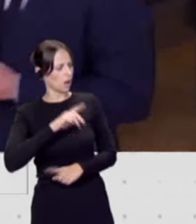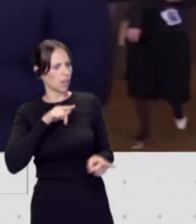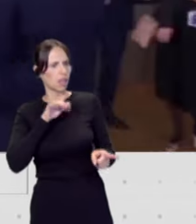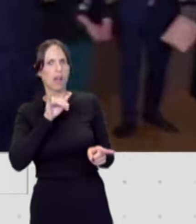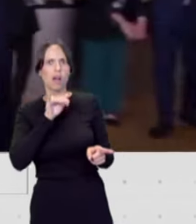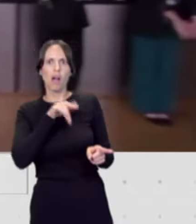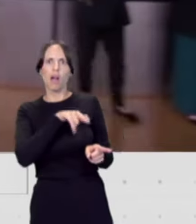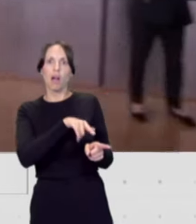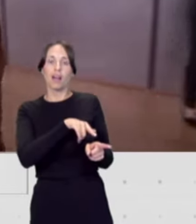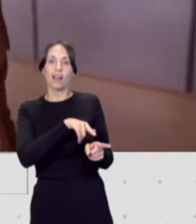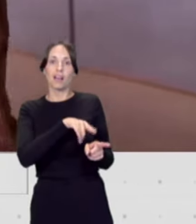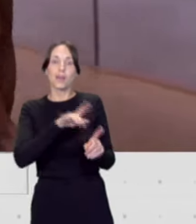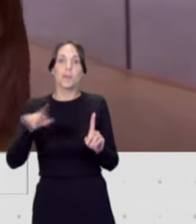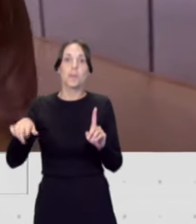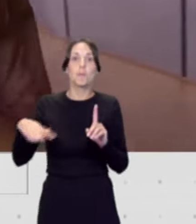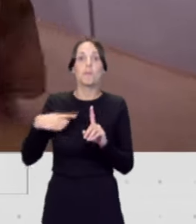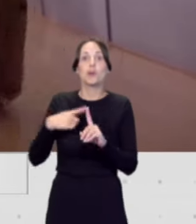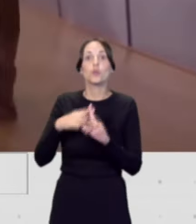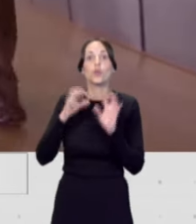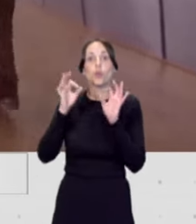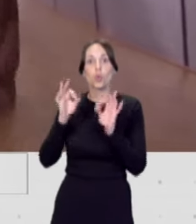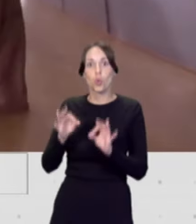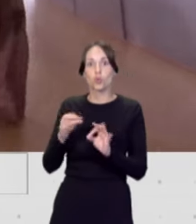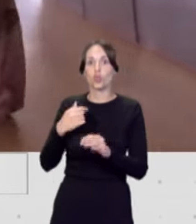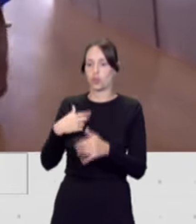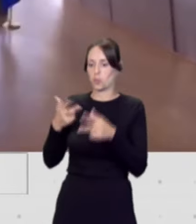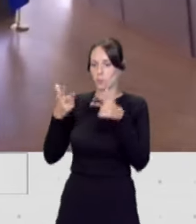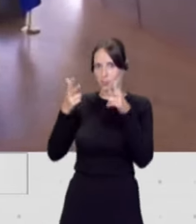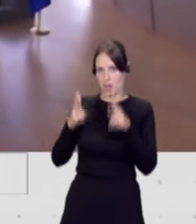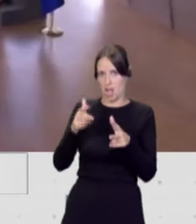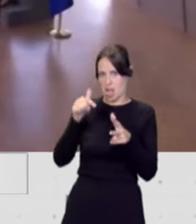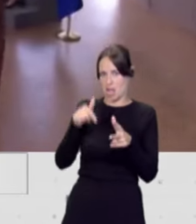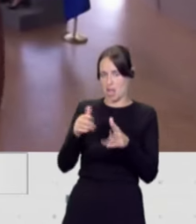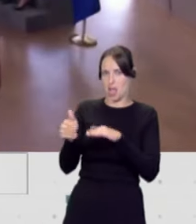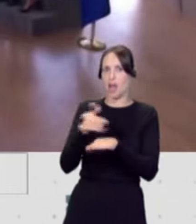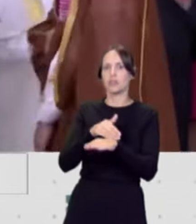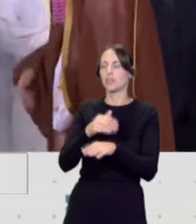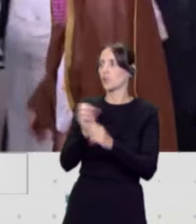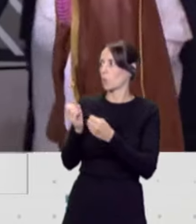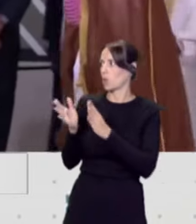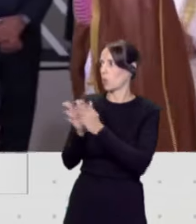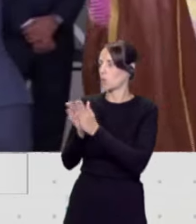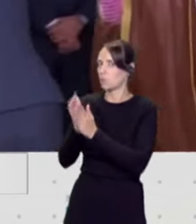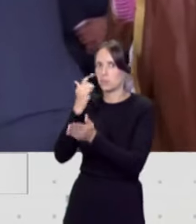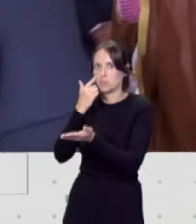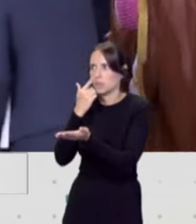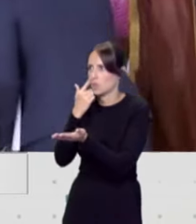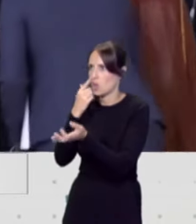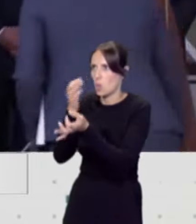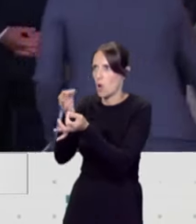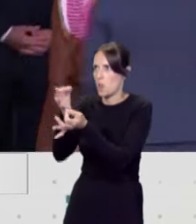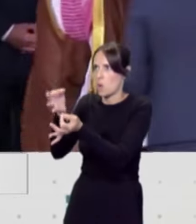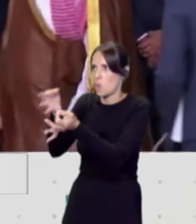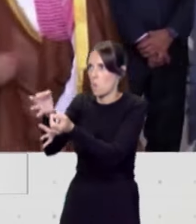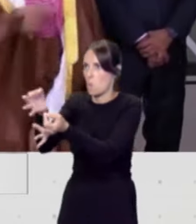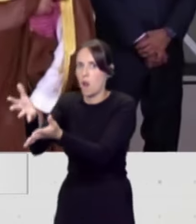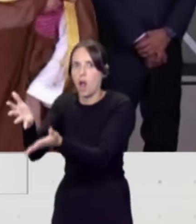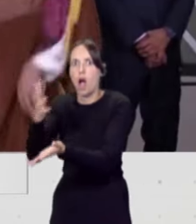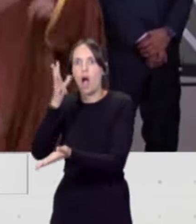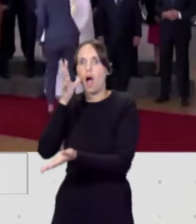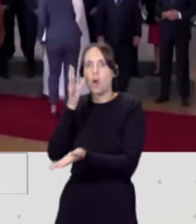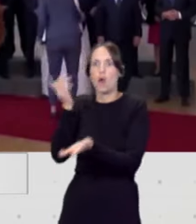justo antes de que nos sentaran ando aquí en la mesa. Le comenté a Natacha, digo, esto es el cuento de nunca acabar. Ahora mismo ya tenemos la noticia de que han